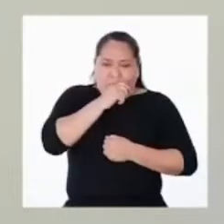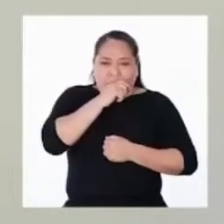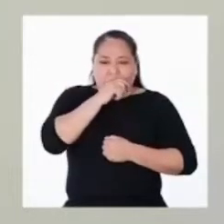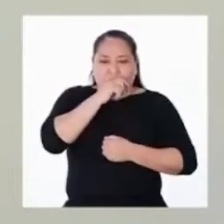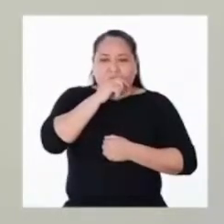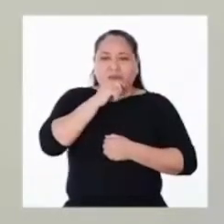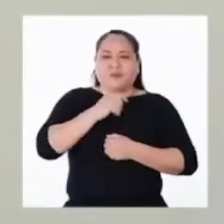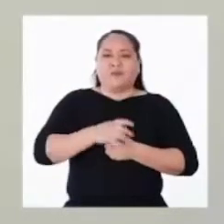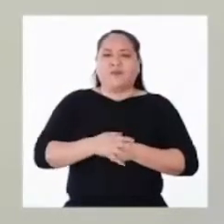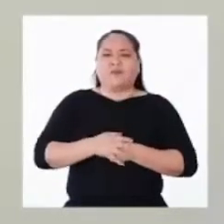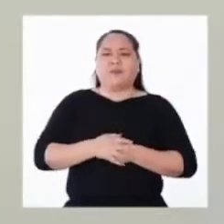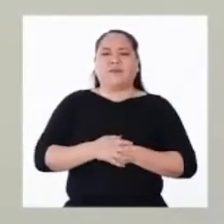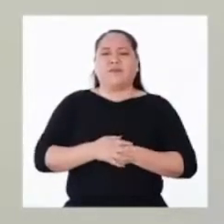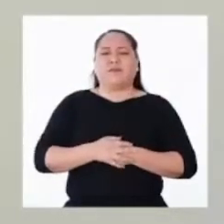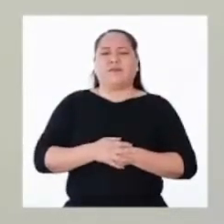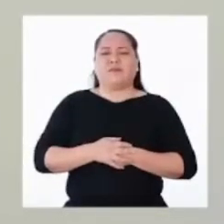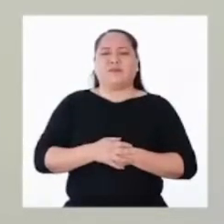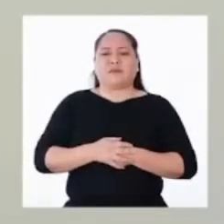¡Sí!